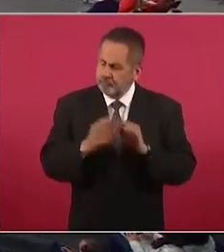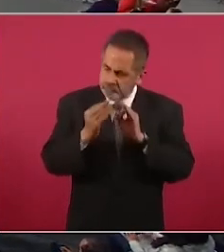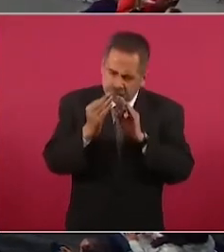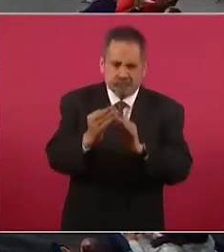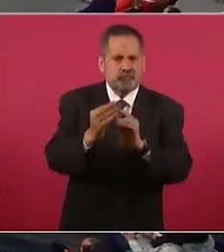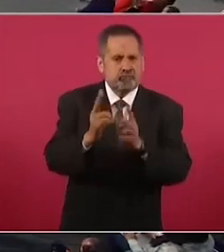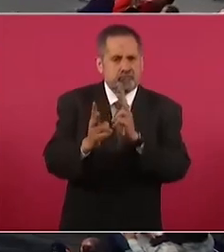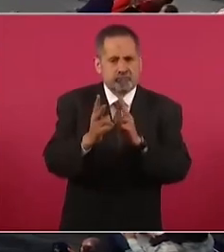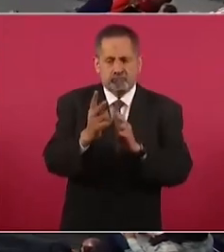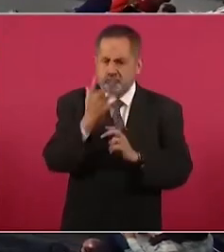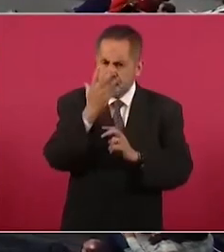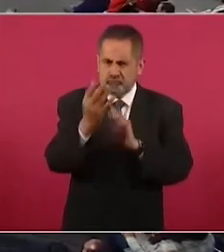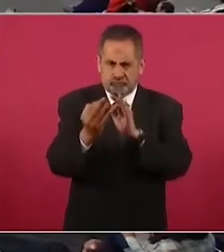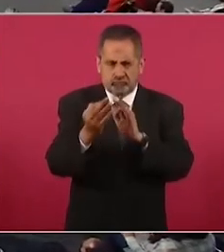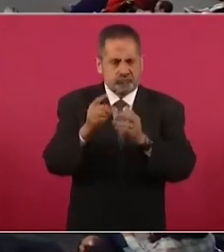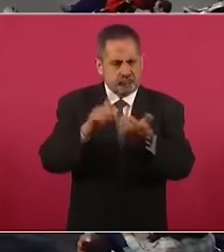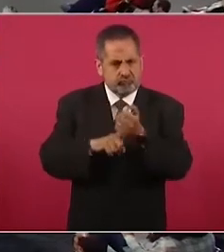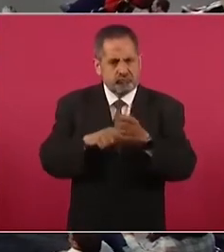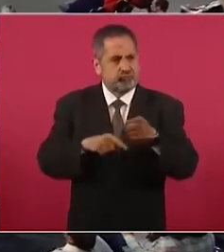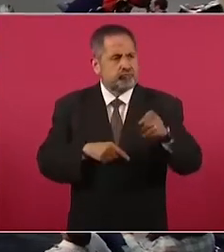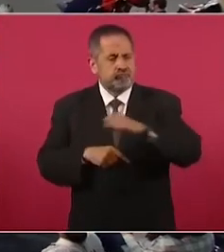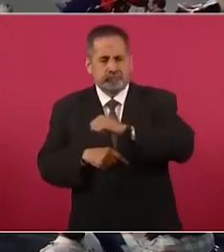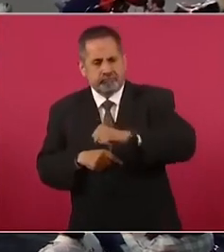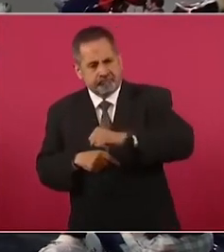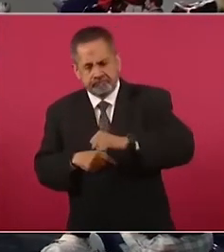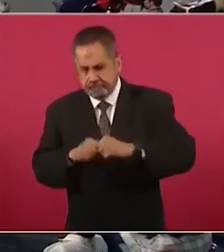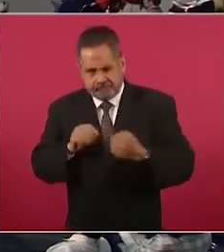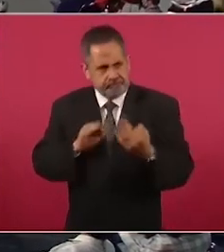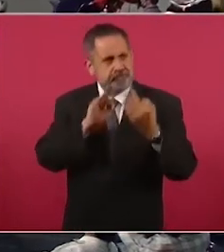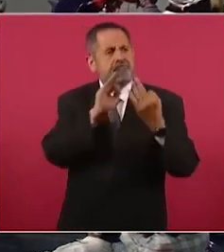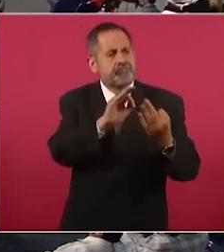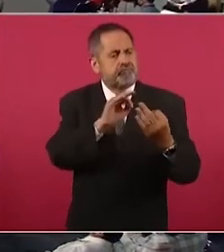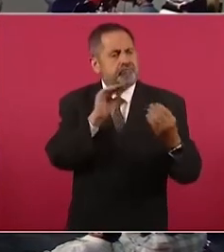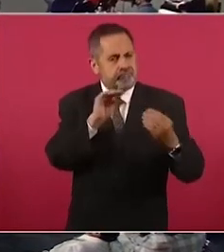enfrentar todas esas resistencias.